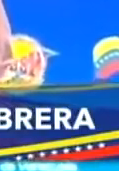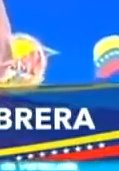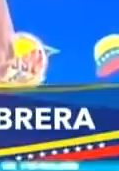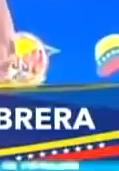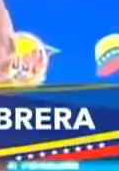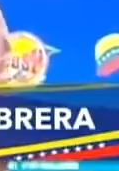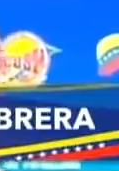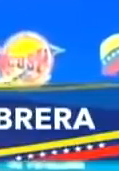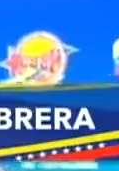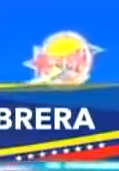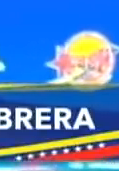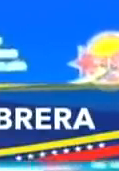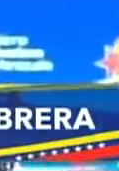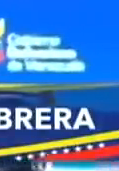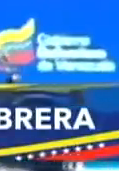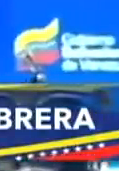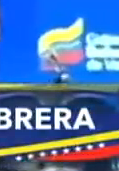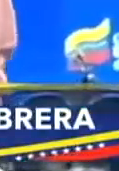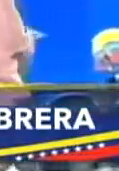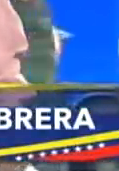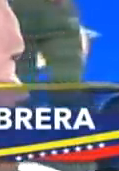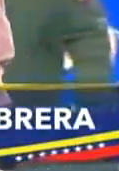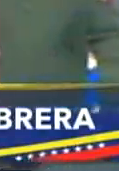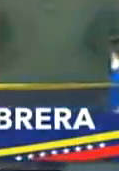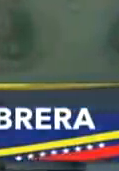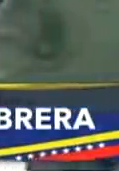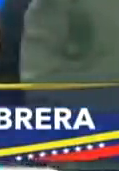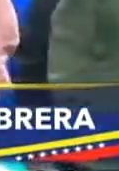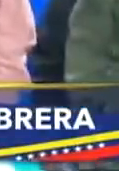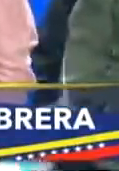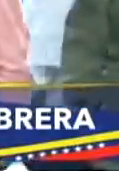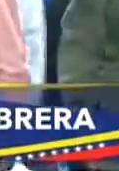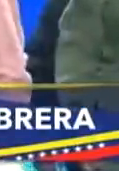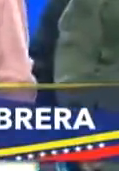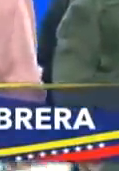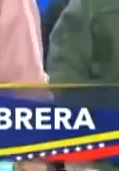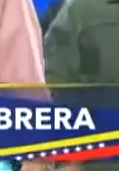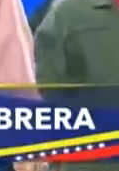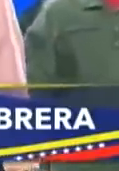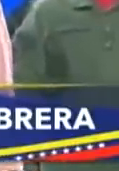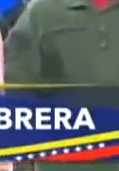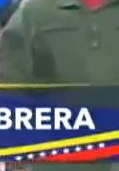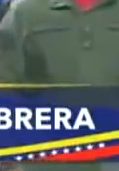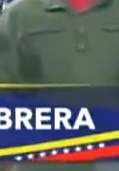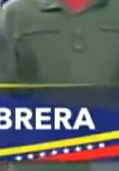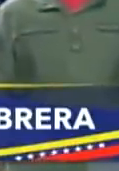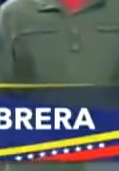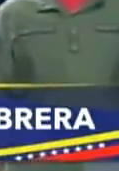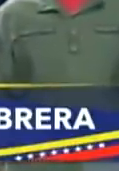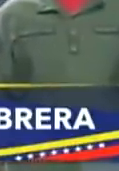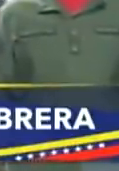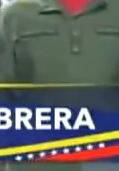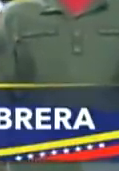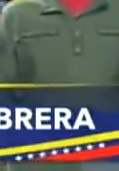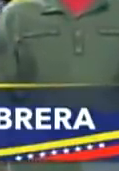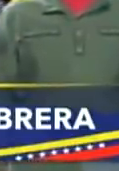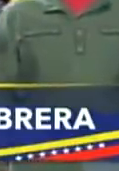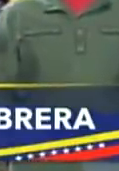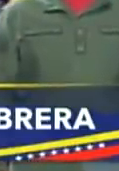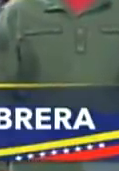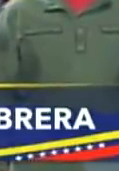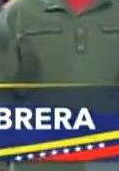patria bolivariana para construir el socialismo y se realiza en homenaje al luchador